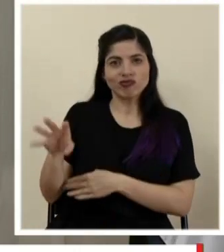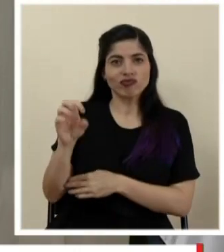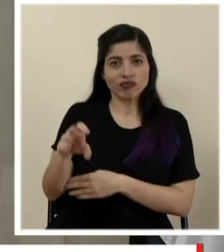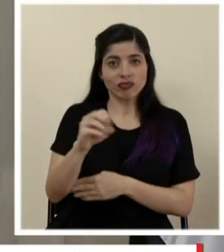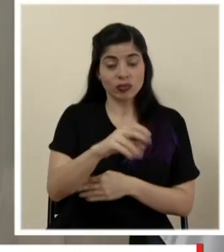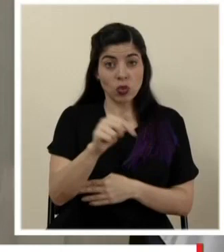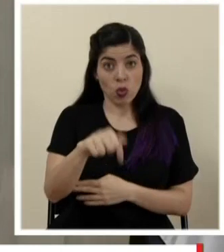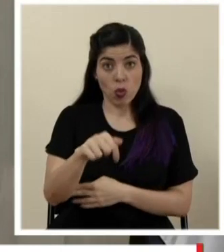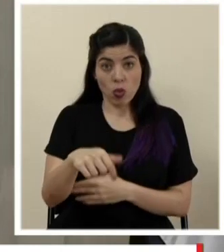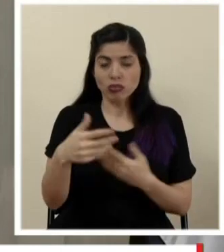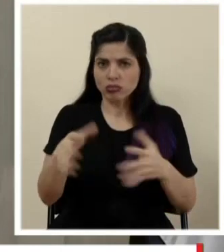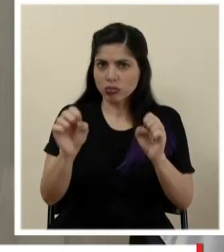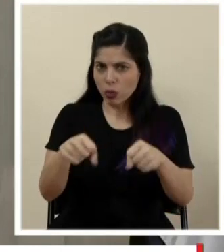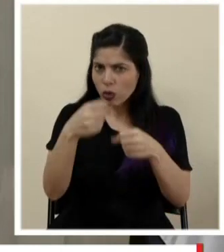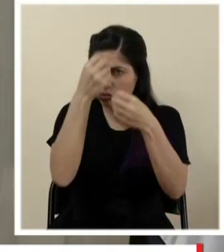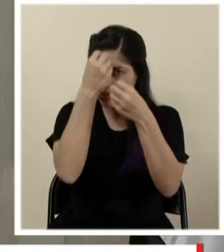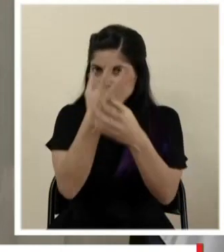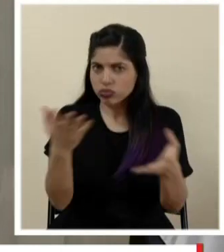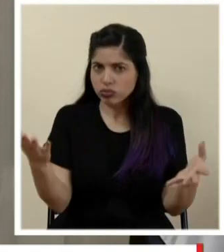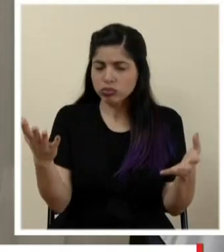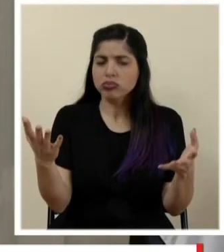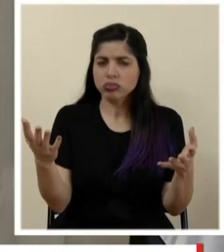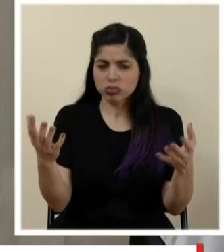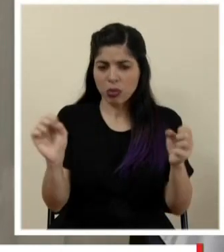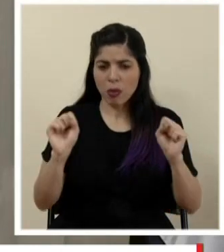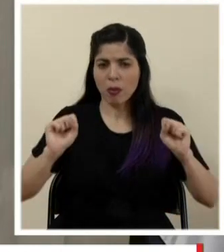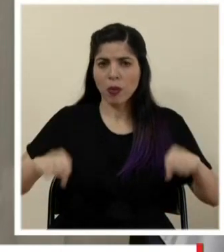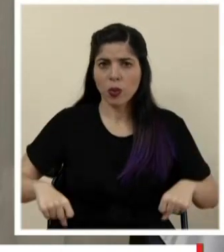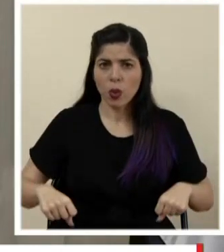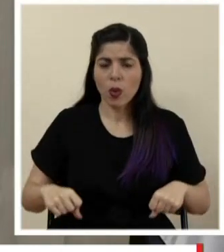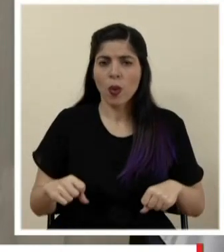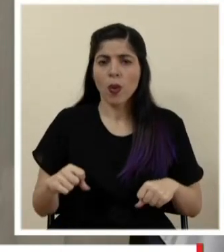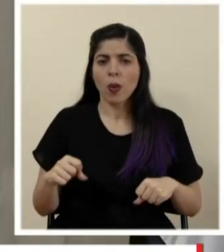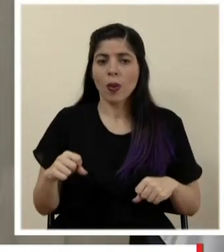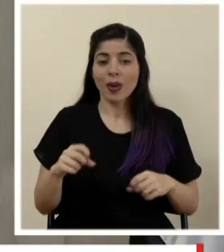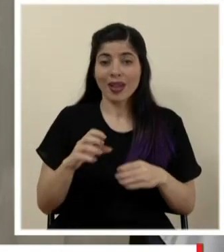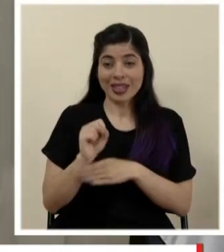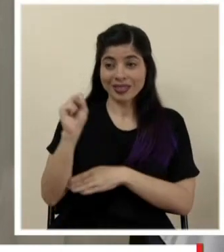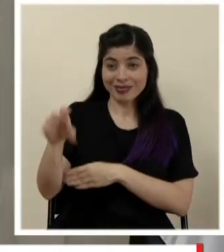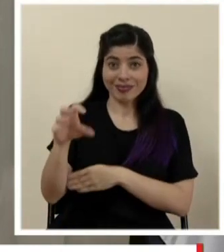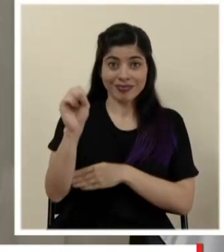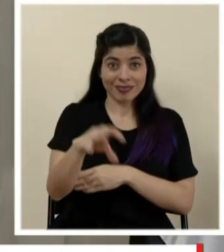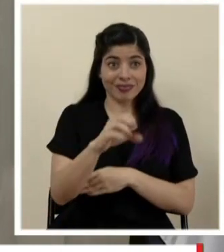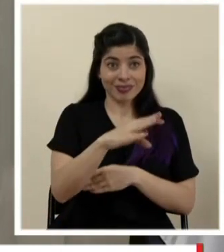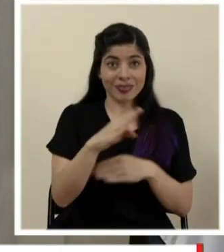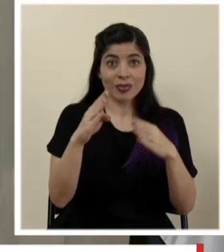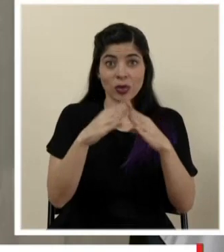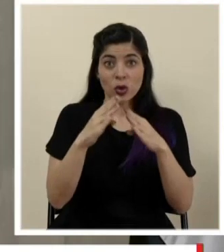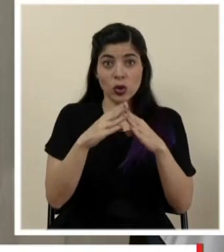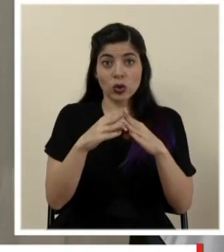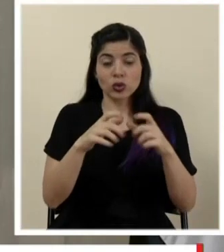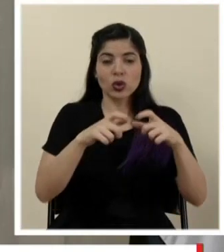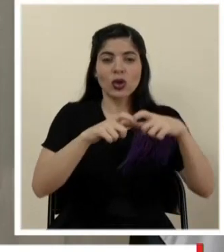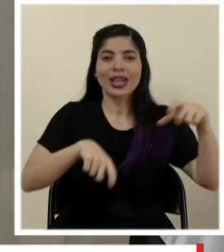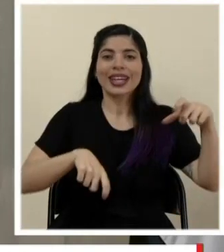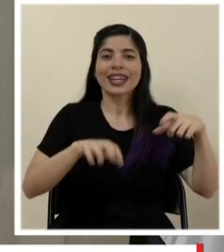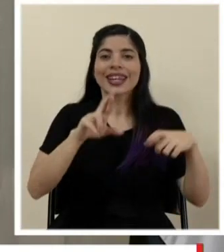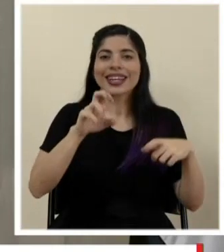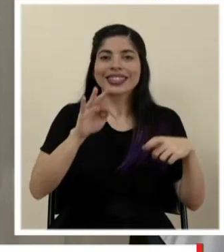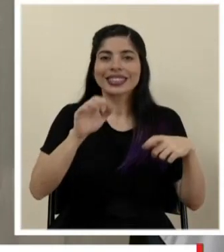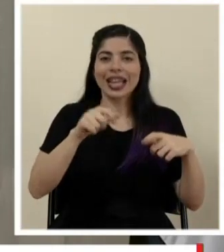Hoy podemos anunciar que ya se pueden activar estas entregas a domicilio mediante la receta